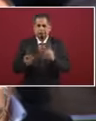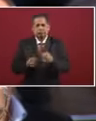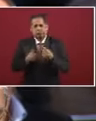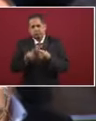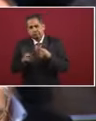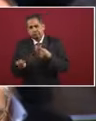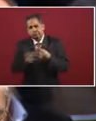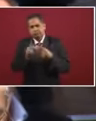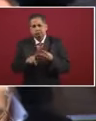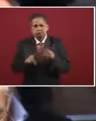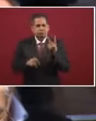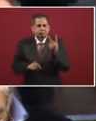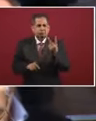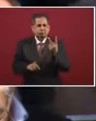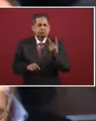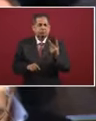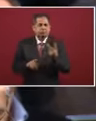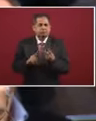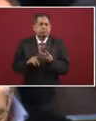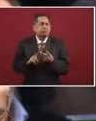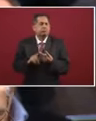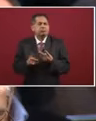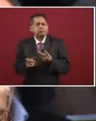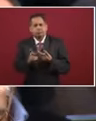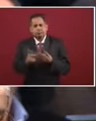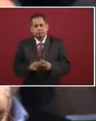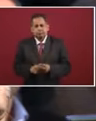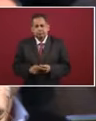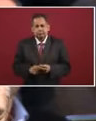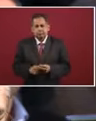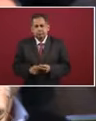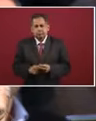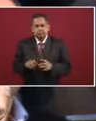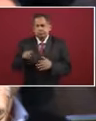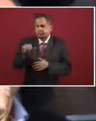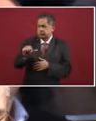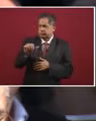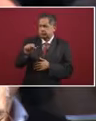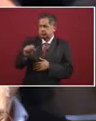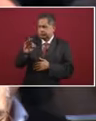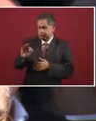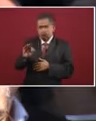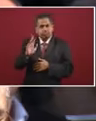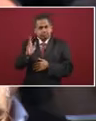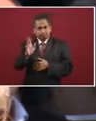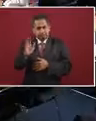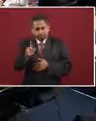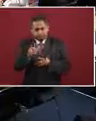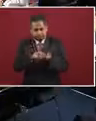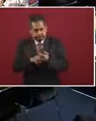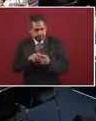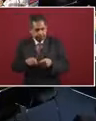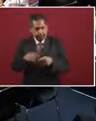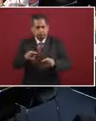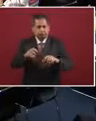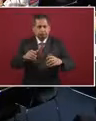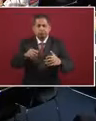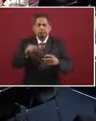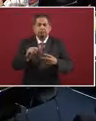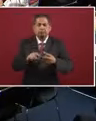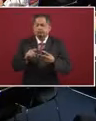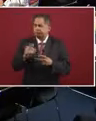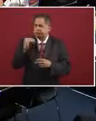primera pregunta. Y una segunda pregunta, la Auditoría Superior de la Federación hizo una entrega